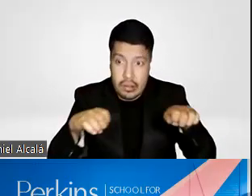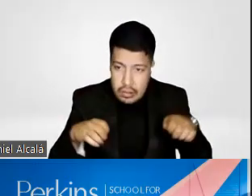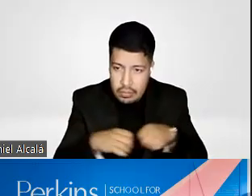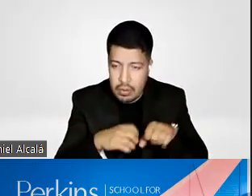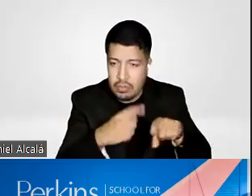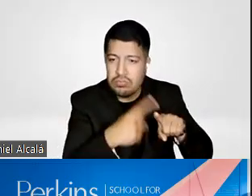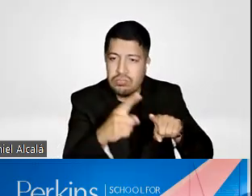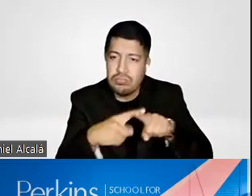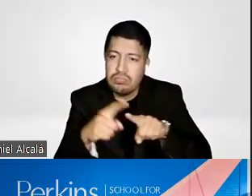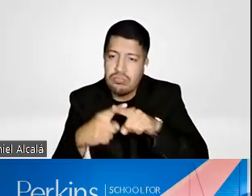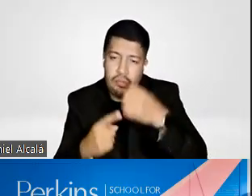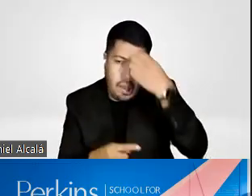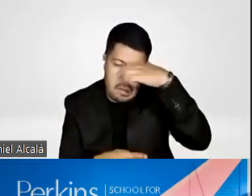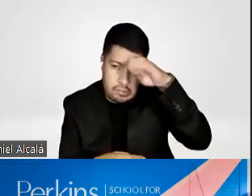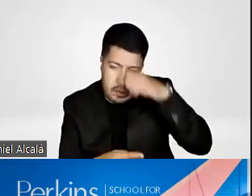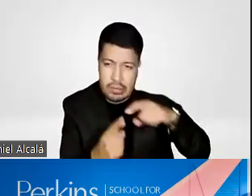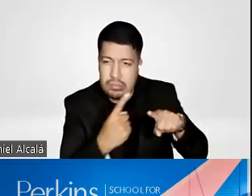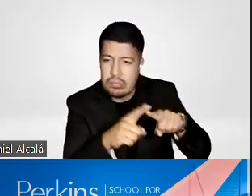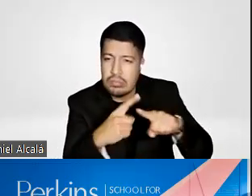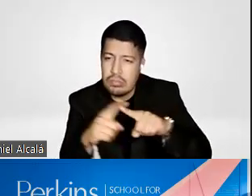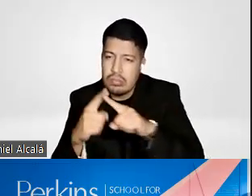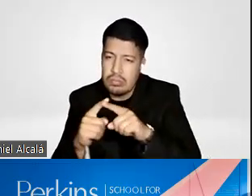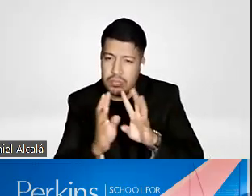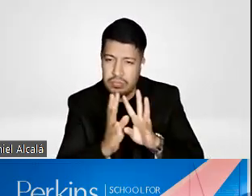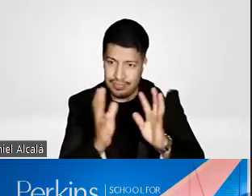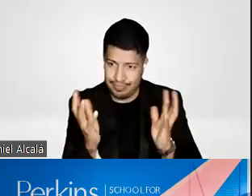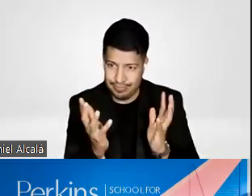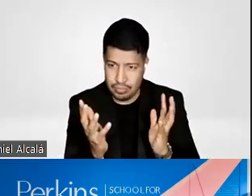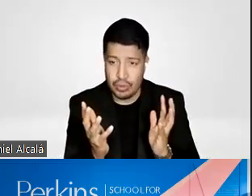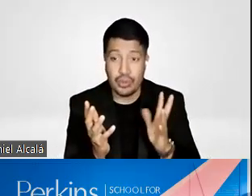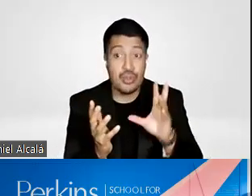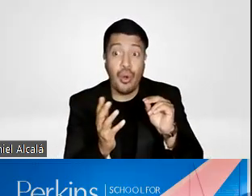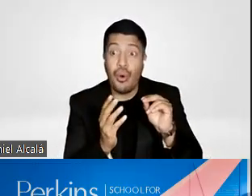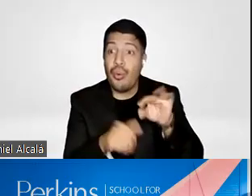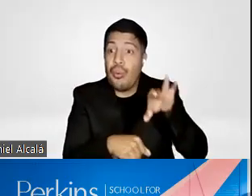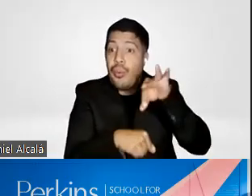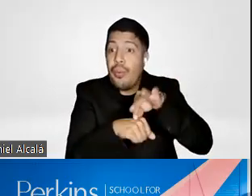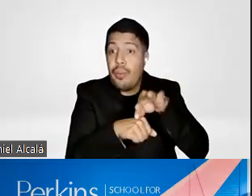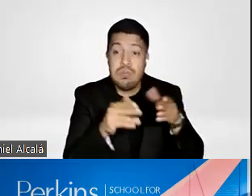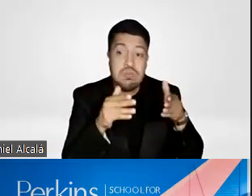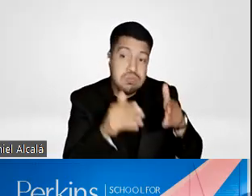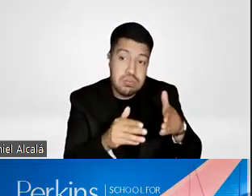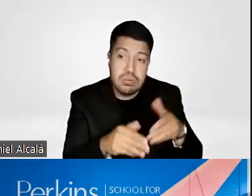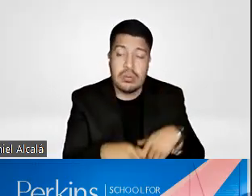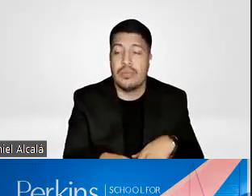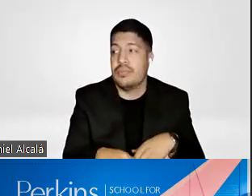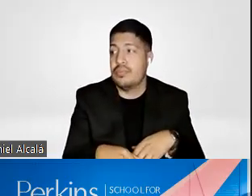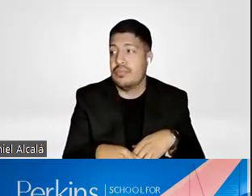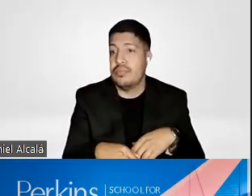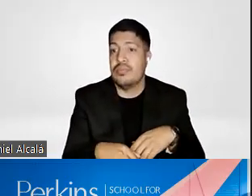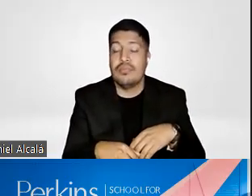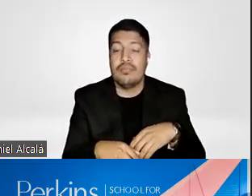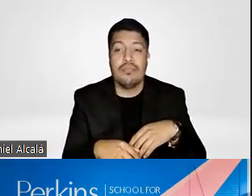multidisciplinario. Esto es bien importante enfatizarlo porque no es nada más el médico, no es nada más el pediatra o el neuropediatra el que debe